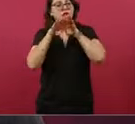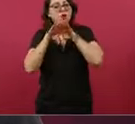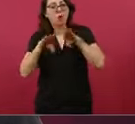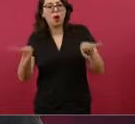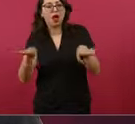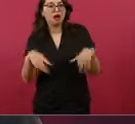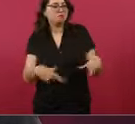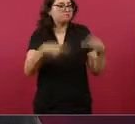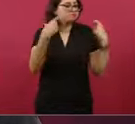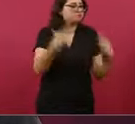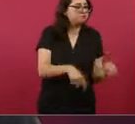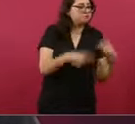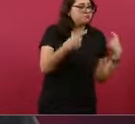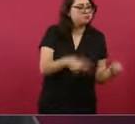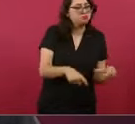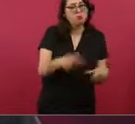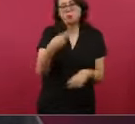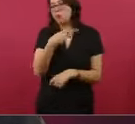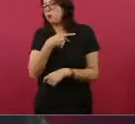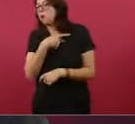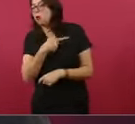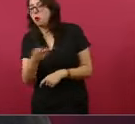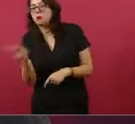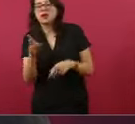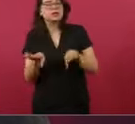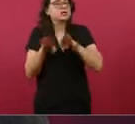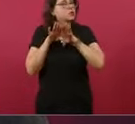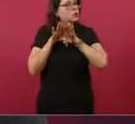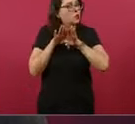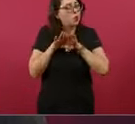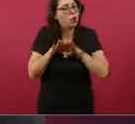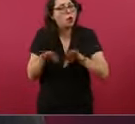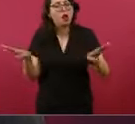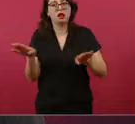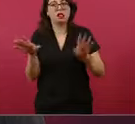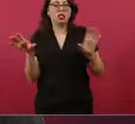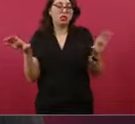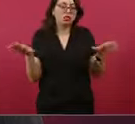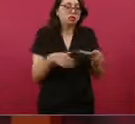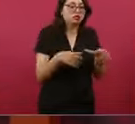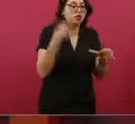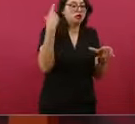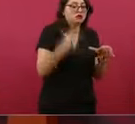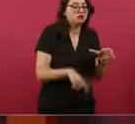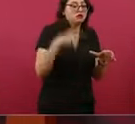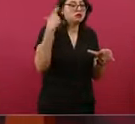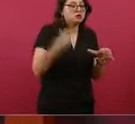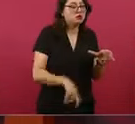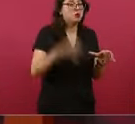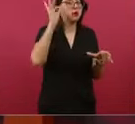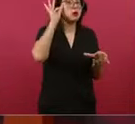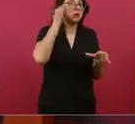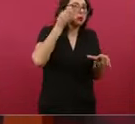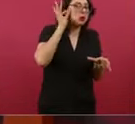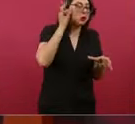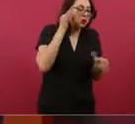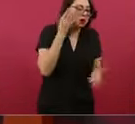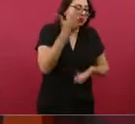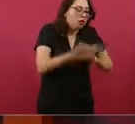que no sea un gobierno al servicio de una minoría. Y eso es lo que estamos haciendo.